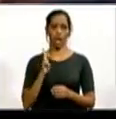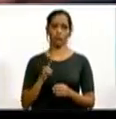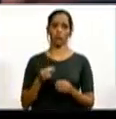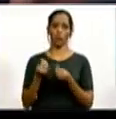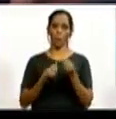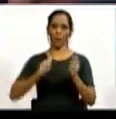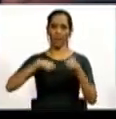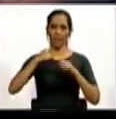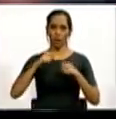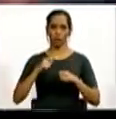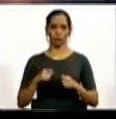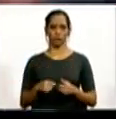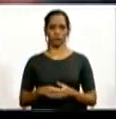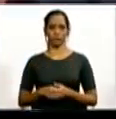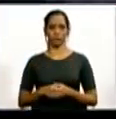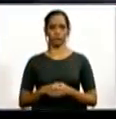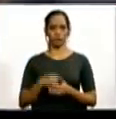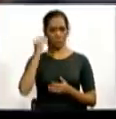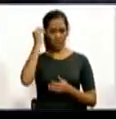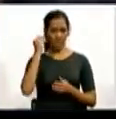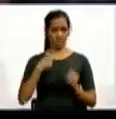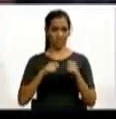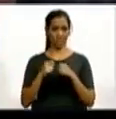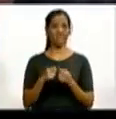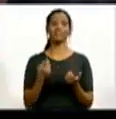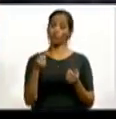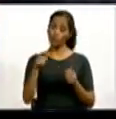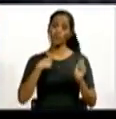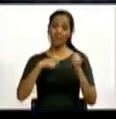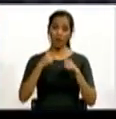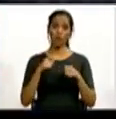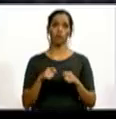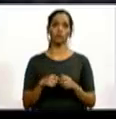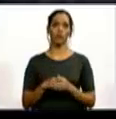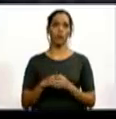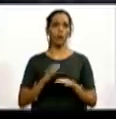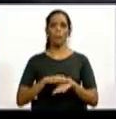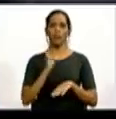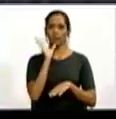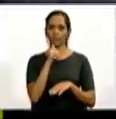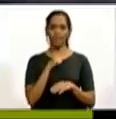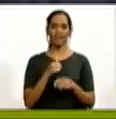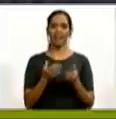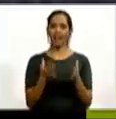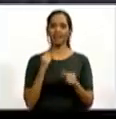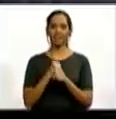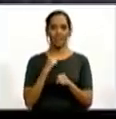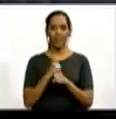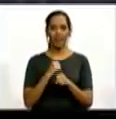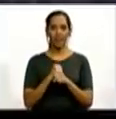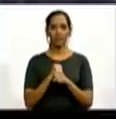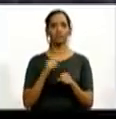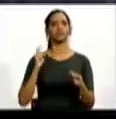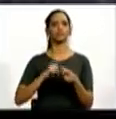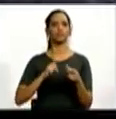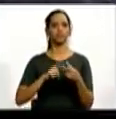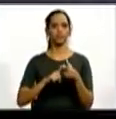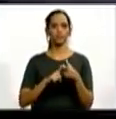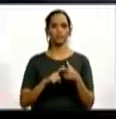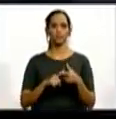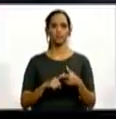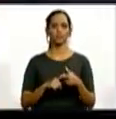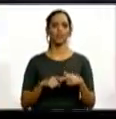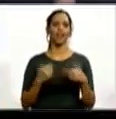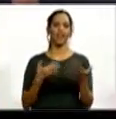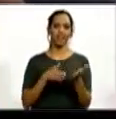negocio. ¿Usted considera que es un negocio lo que está pasando? Eso es un negocio porque no tienen ganas de trabajar. Entonces, ¿a qué